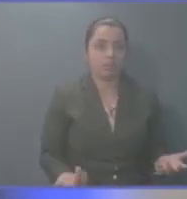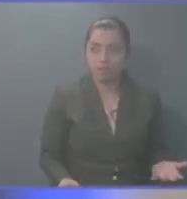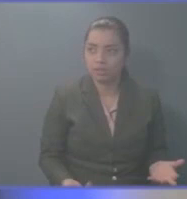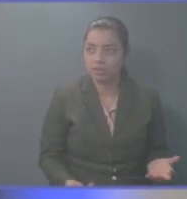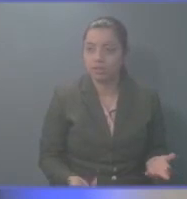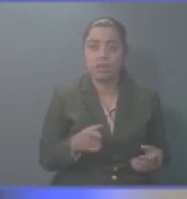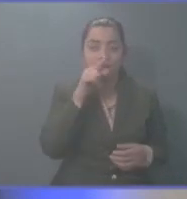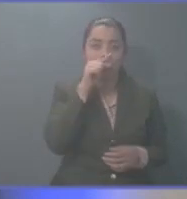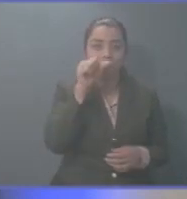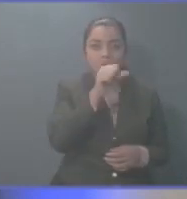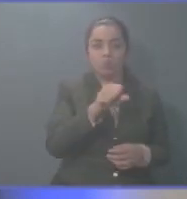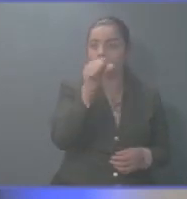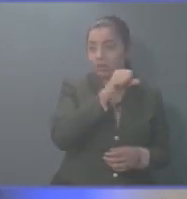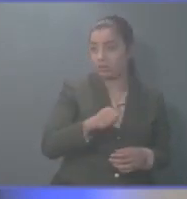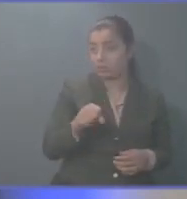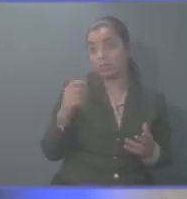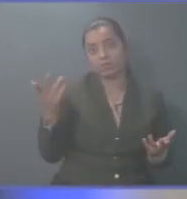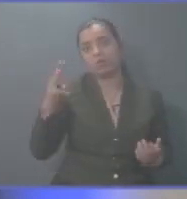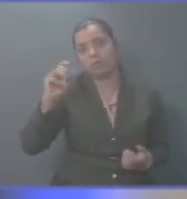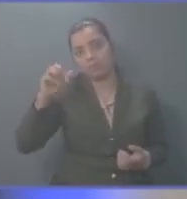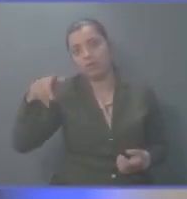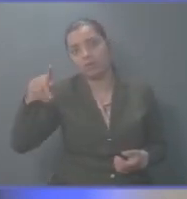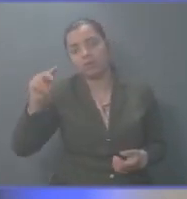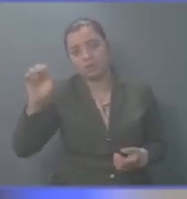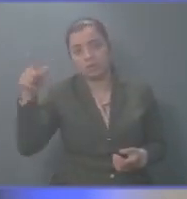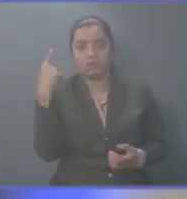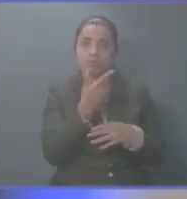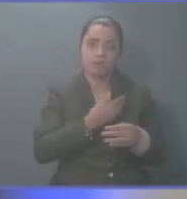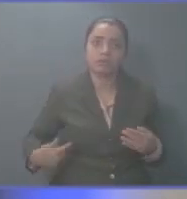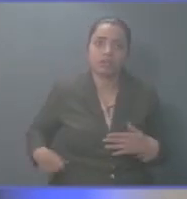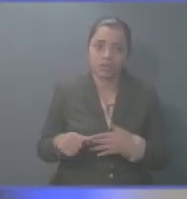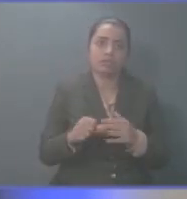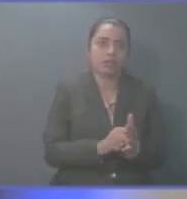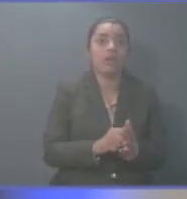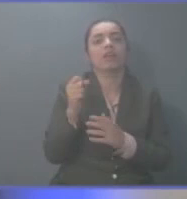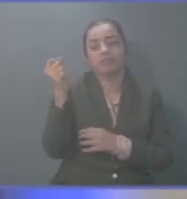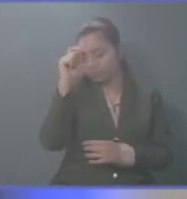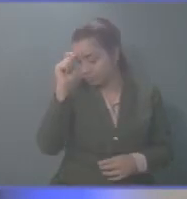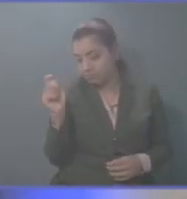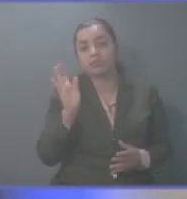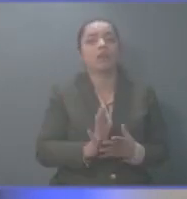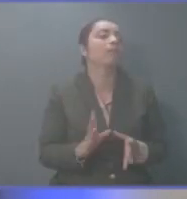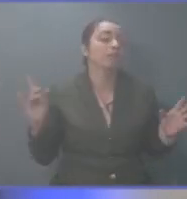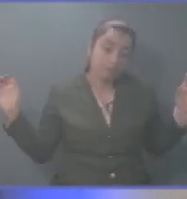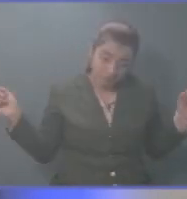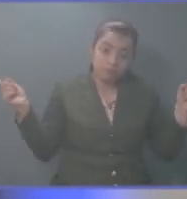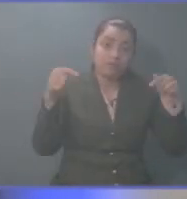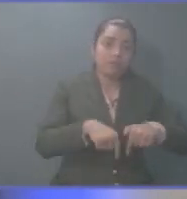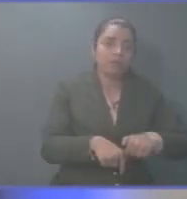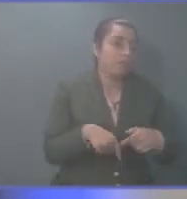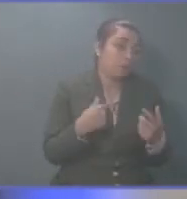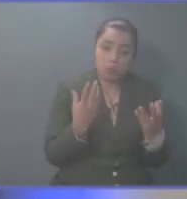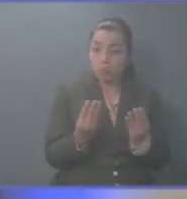fue vía Twitter, pero al final es Mario Ponce el presidente de la Asamblea Legislativa y había que atender la convocatoria. Sin embargo, no hubo quórum,